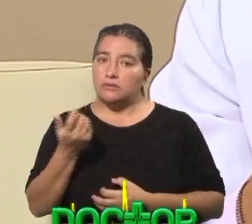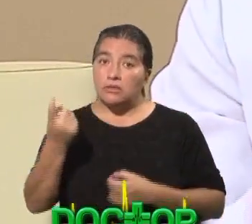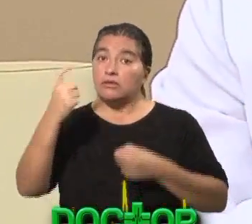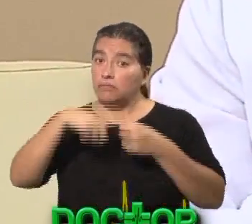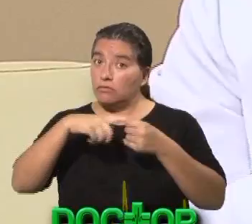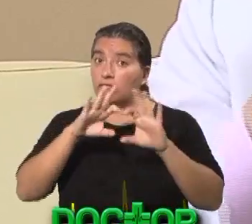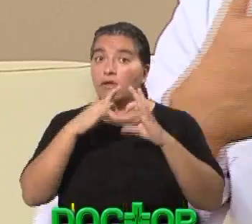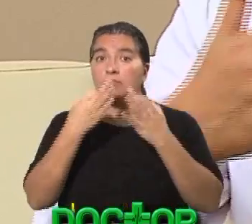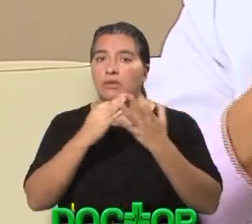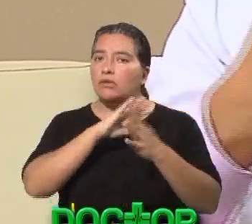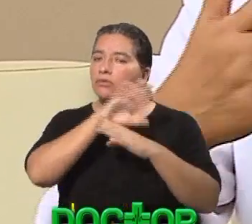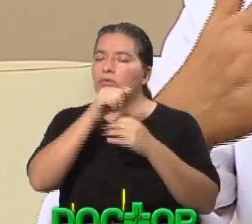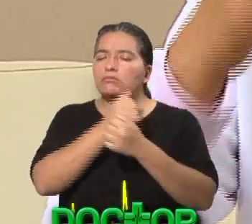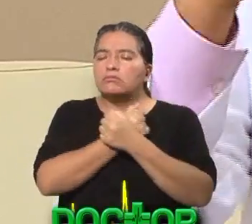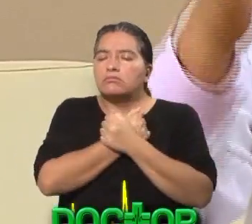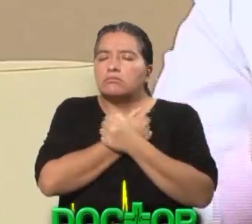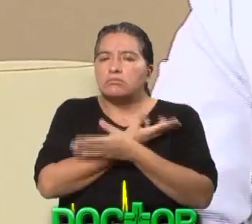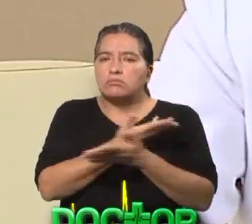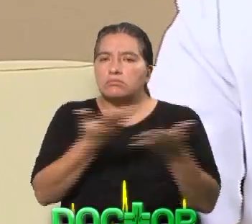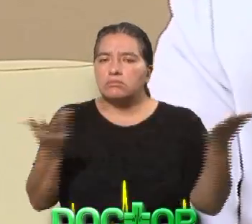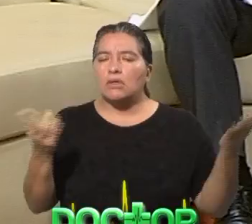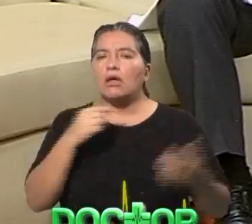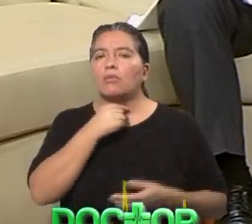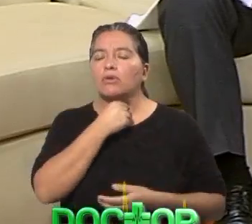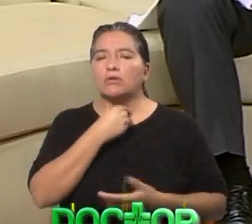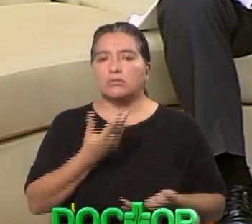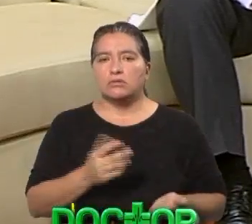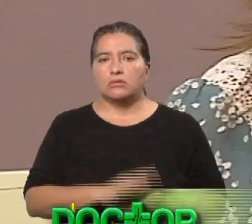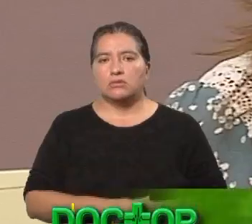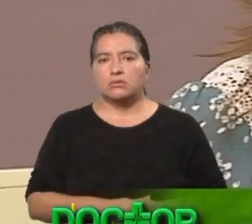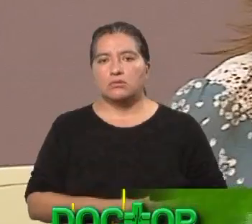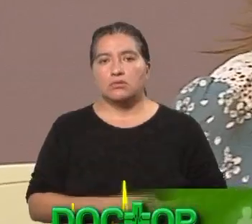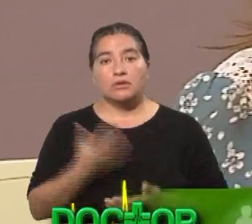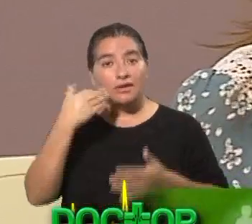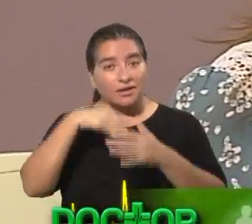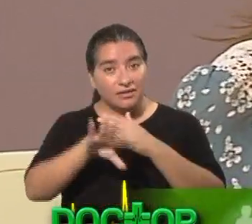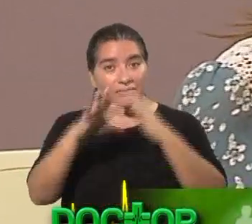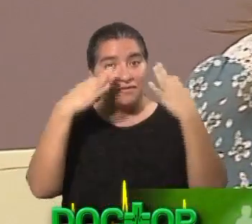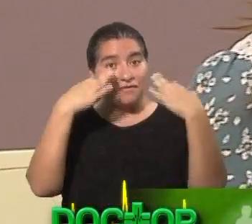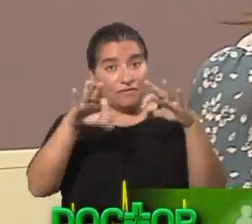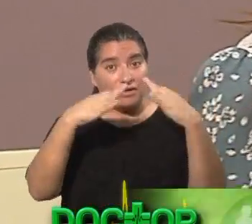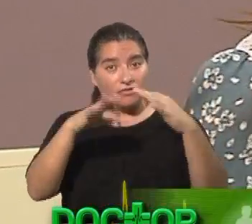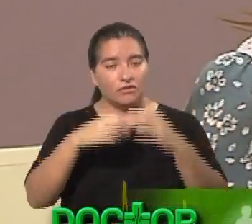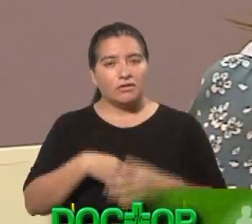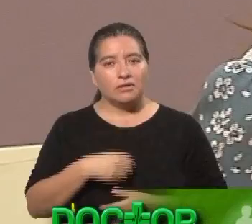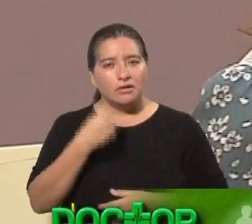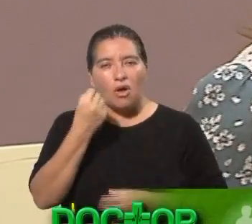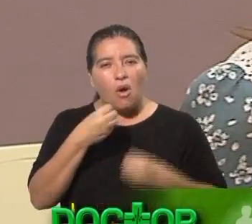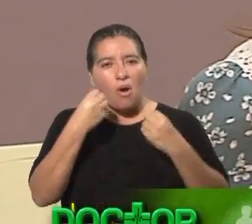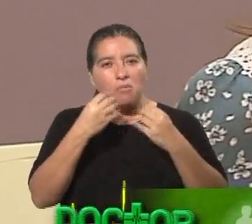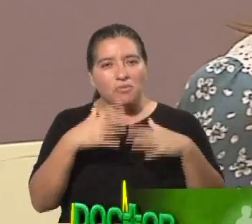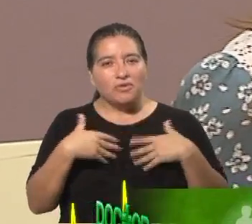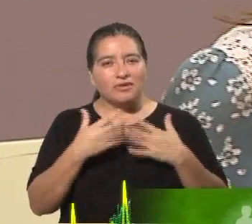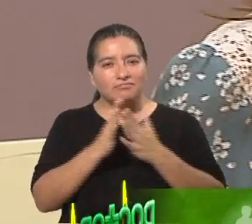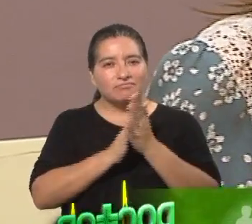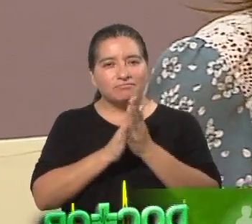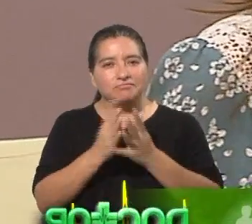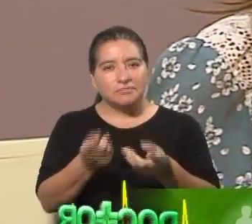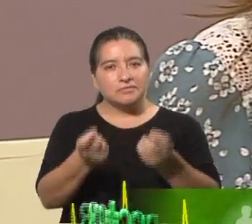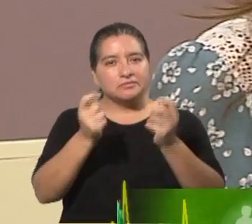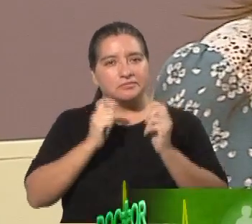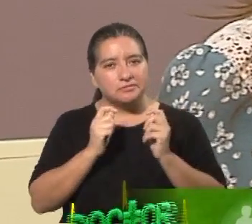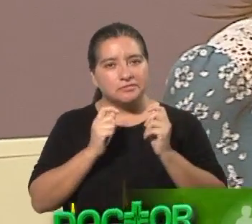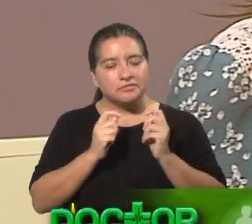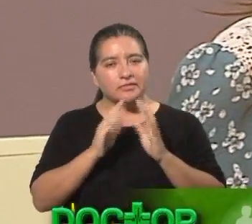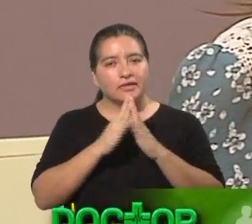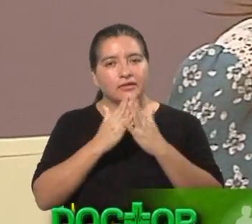familia, todo el cariño y el amor a la abuelita. Así que entren a nuestra página de Facebook y entérense cómo se pueden llevar estos libros para